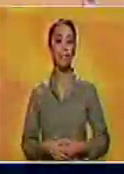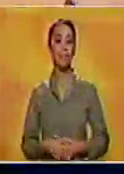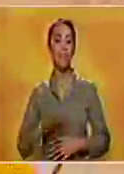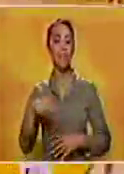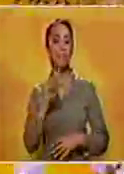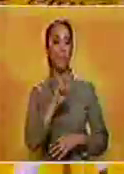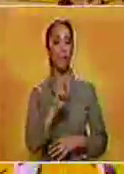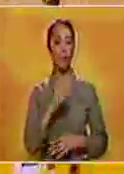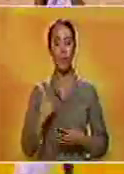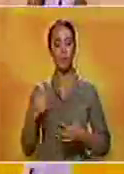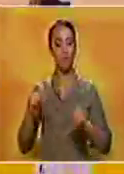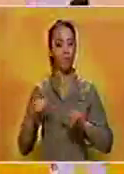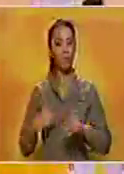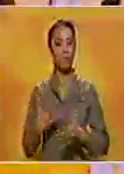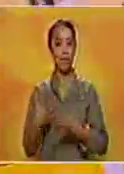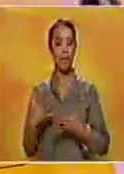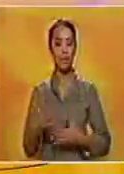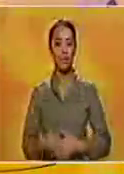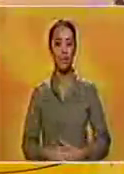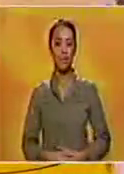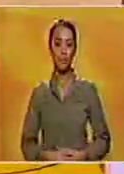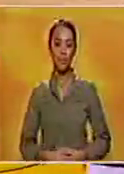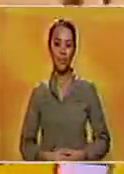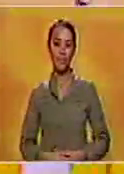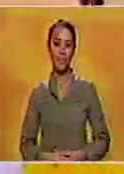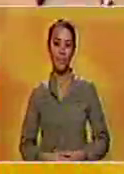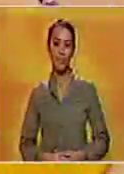2 derrotas consecutivas.